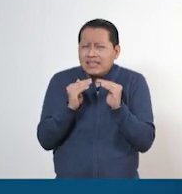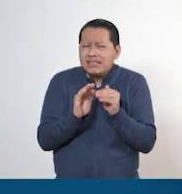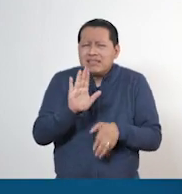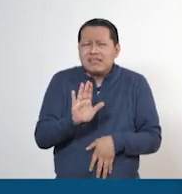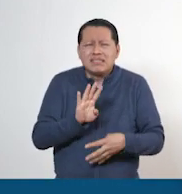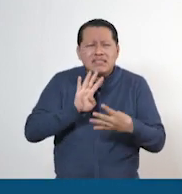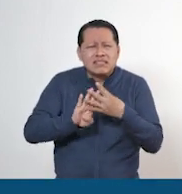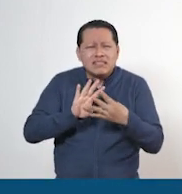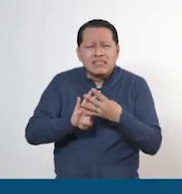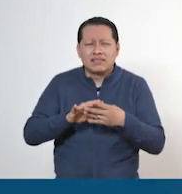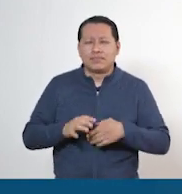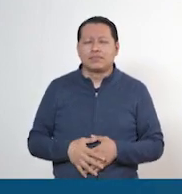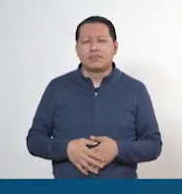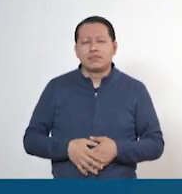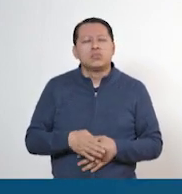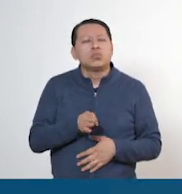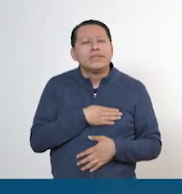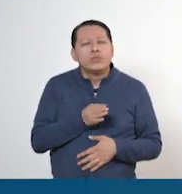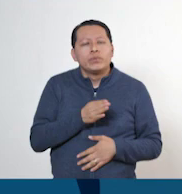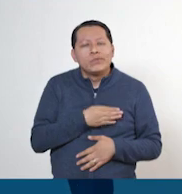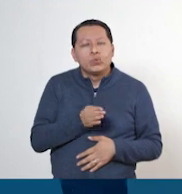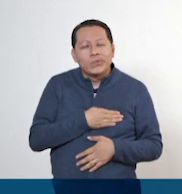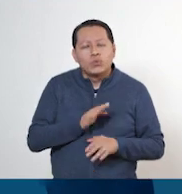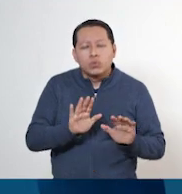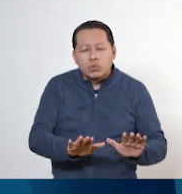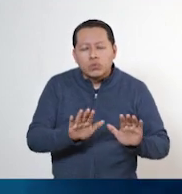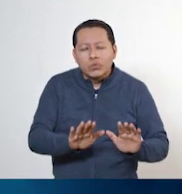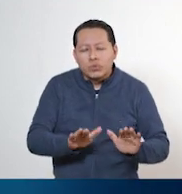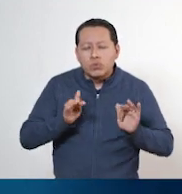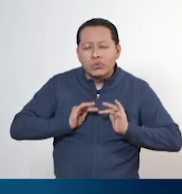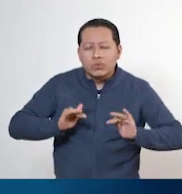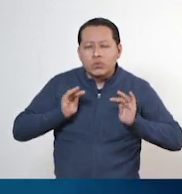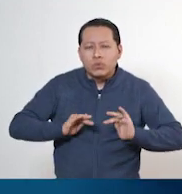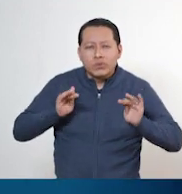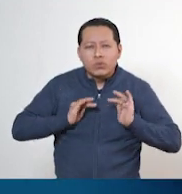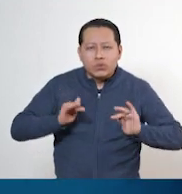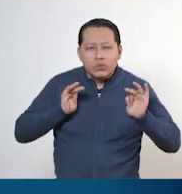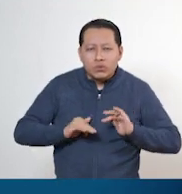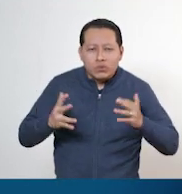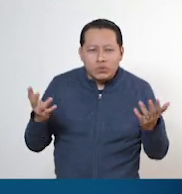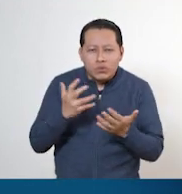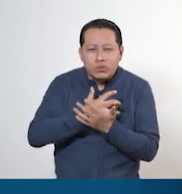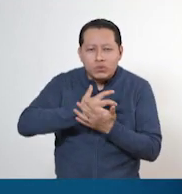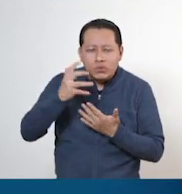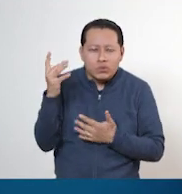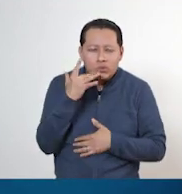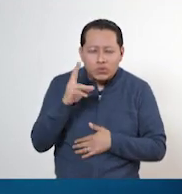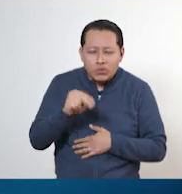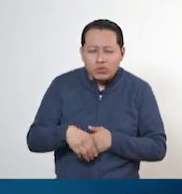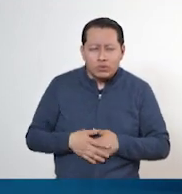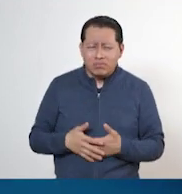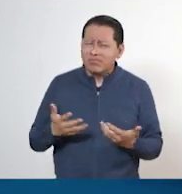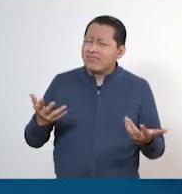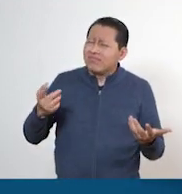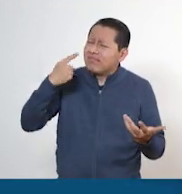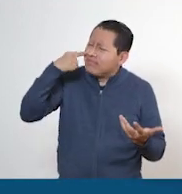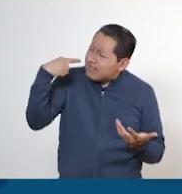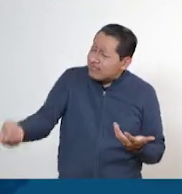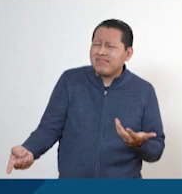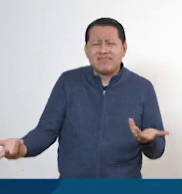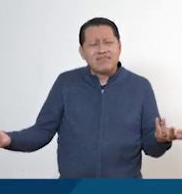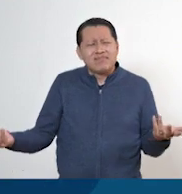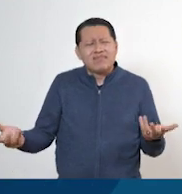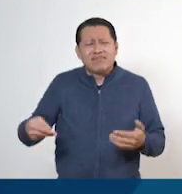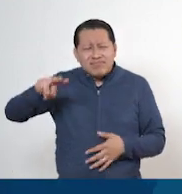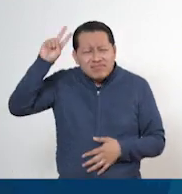cárcel! Bueno, pero no seas tan dramático, hombre. ¡Pero cómo no, don